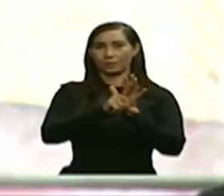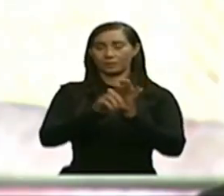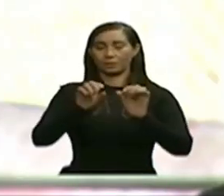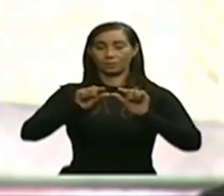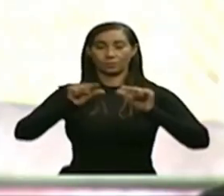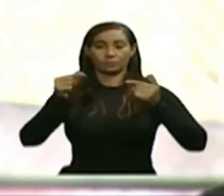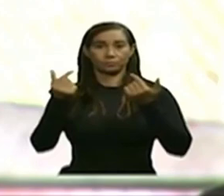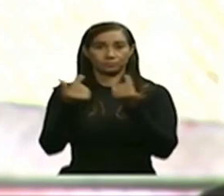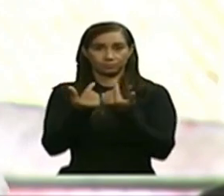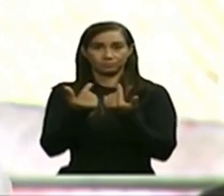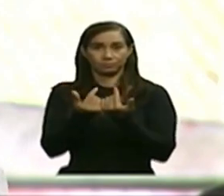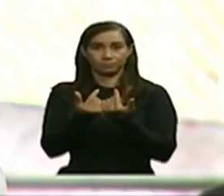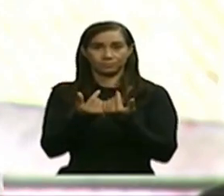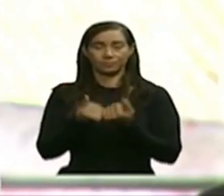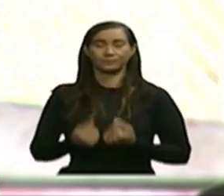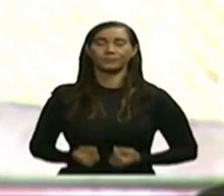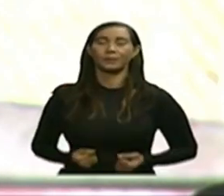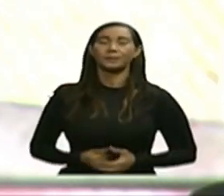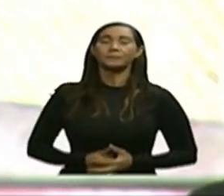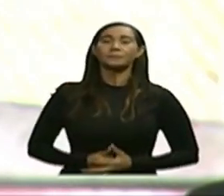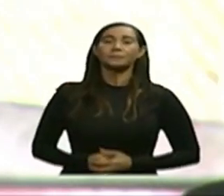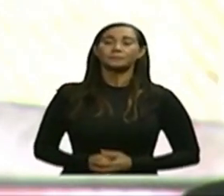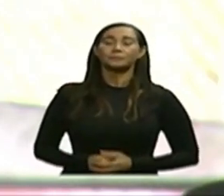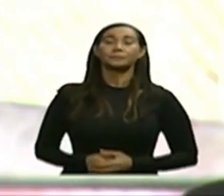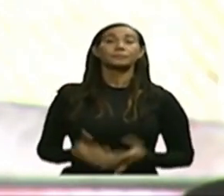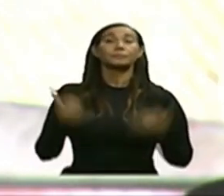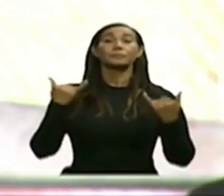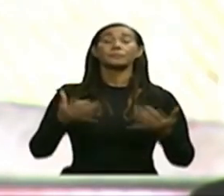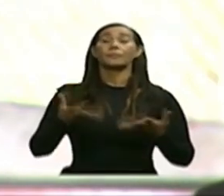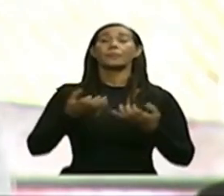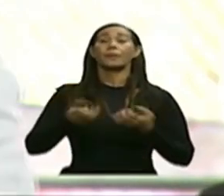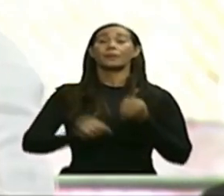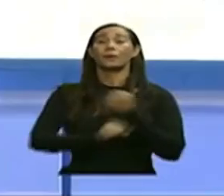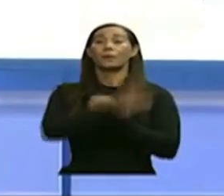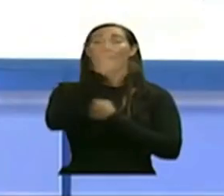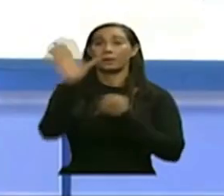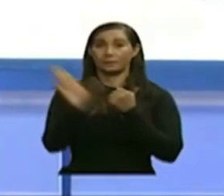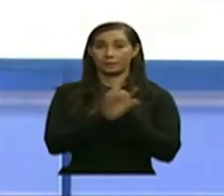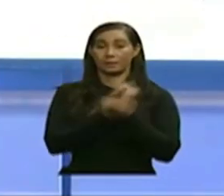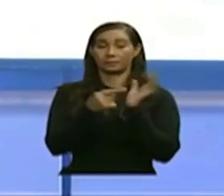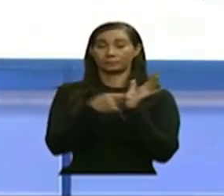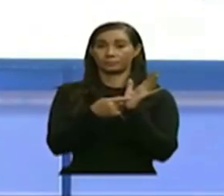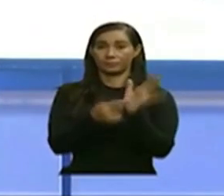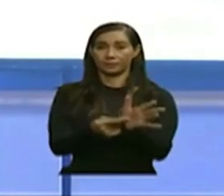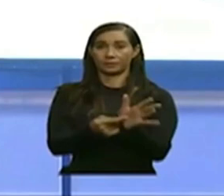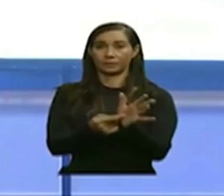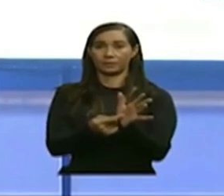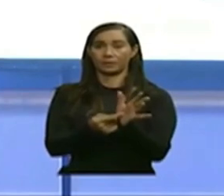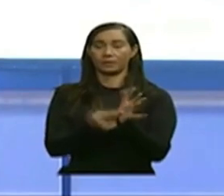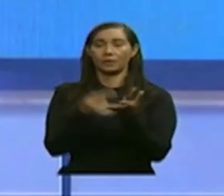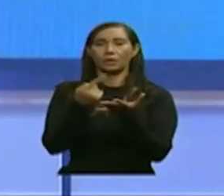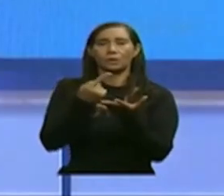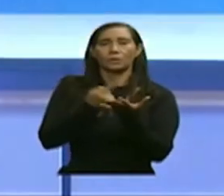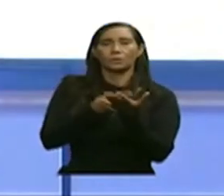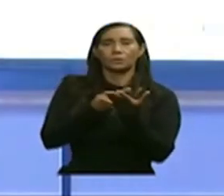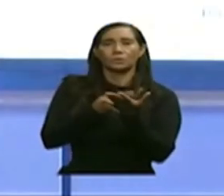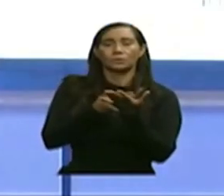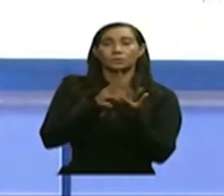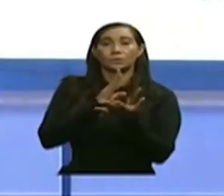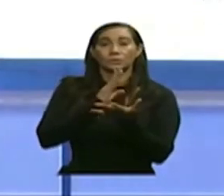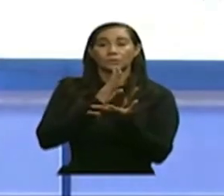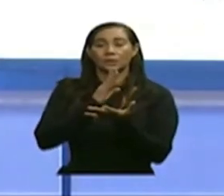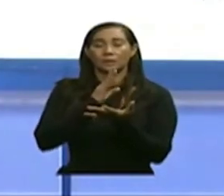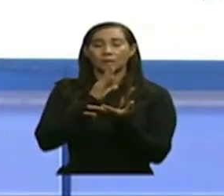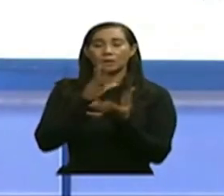consorcio. Y quiero aclarar, subrayar, de que cuando se habla de